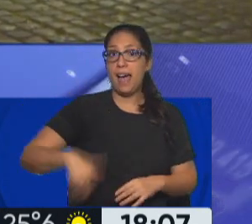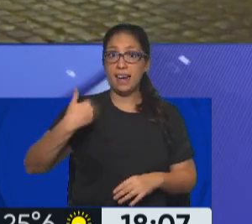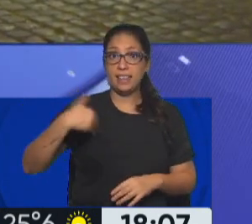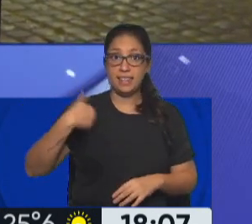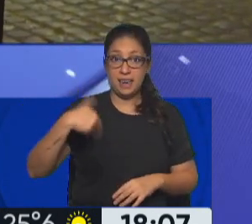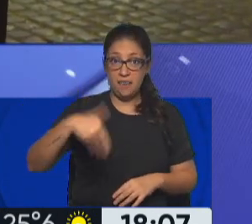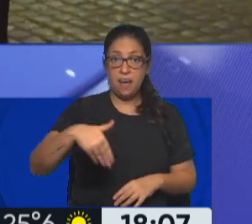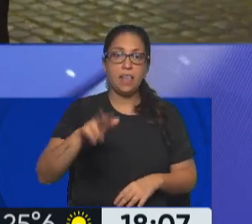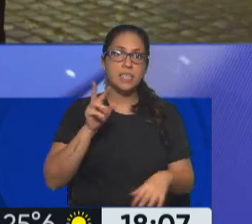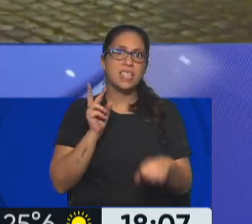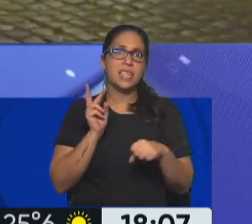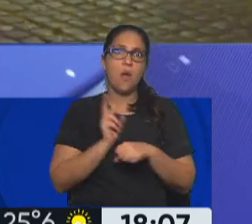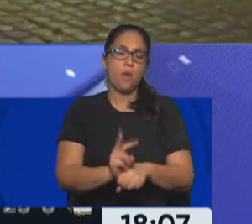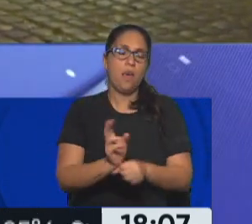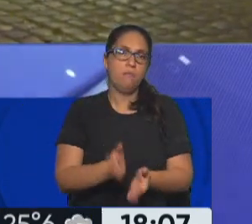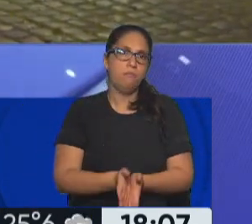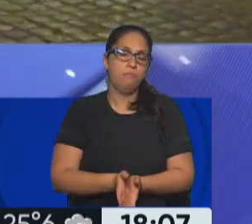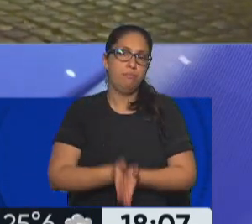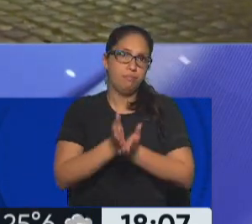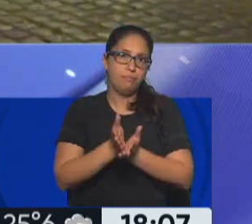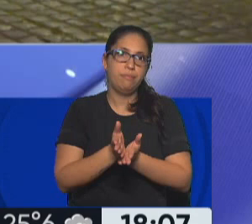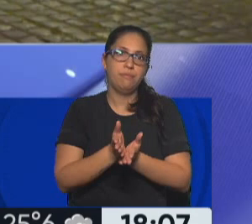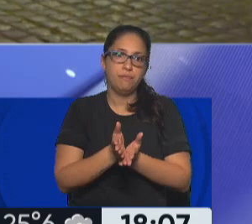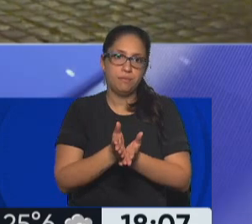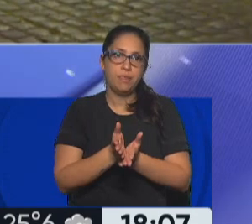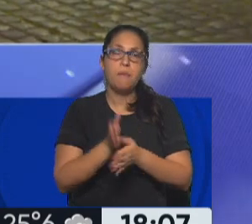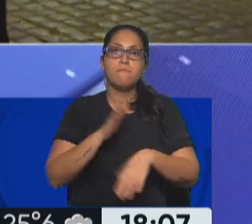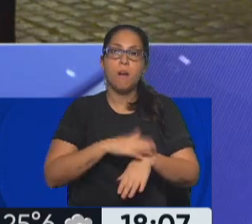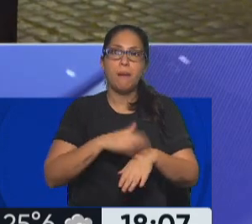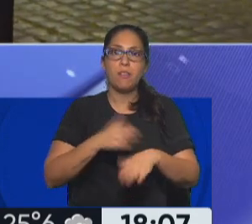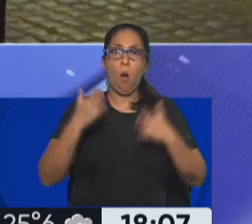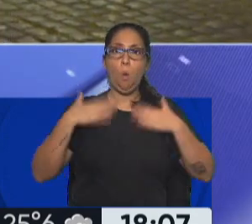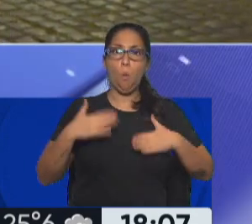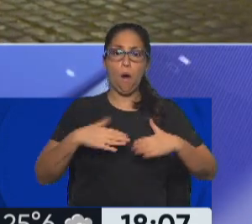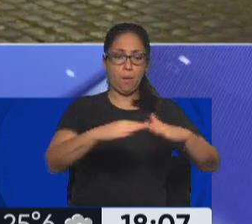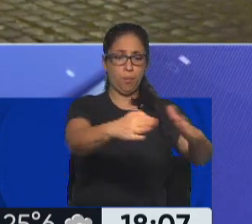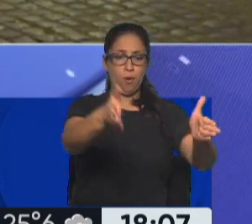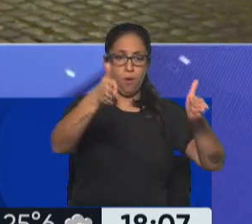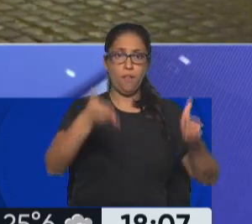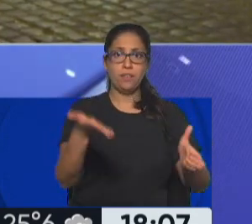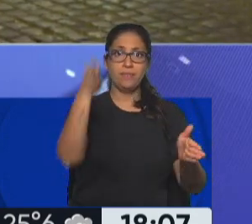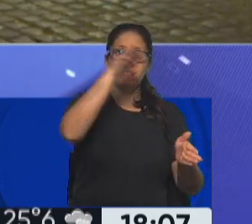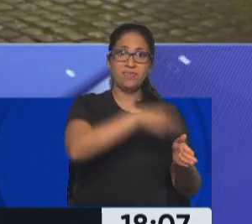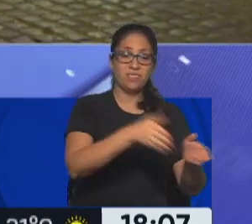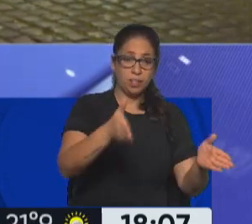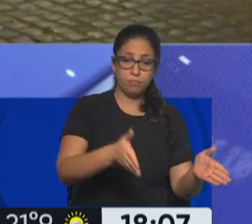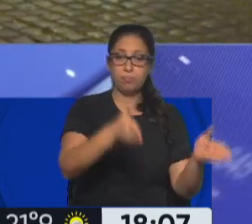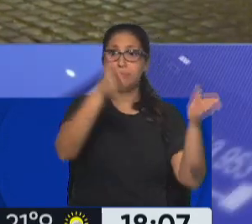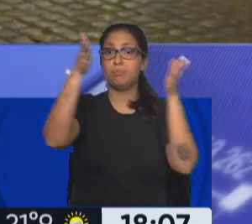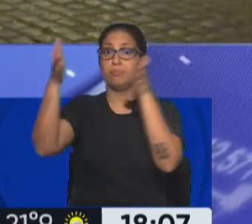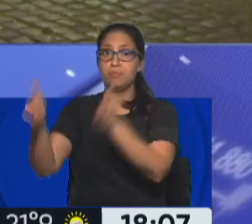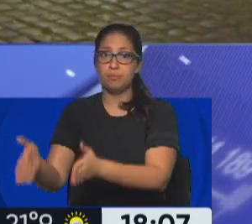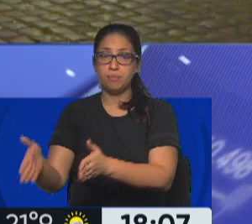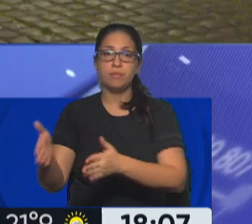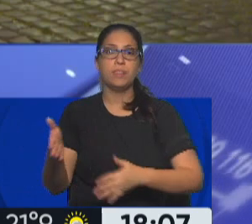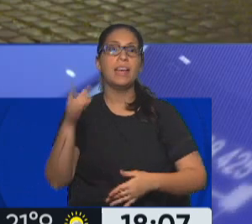después extremas medidas de seguridad. Claro. Alejandro, vos lo ratificarás una vez que se traslade el cuerpo de Francisco, ¿verdad? Porque además, perdón, Pablo y